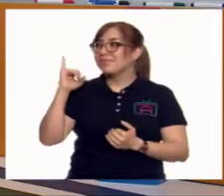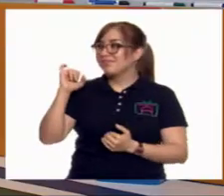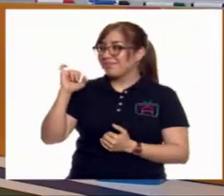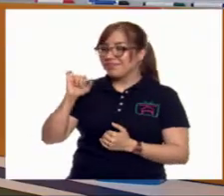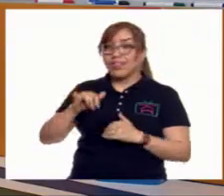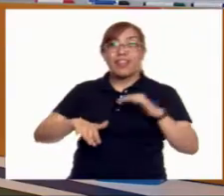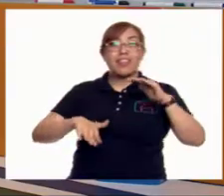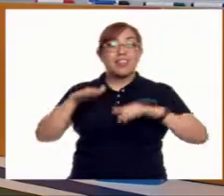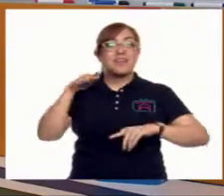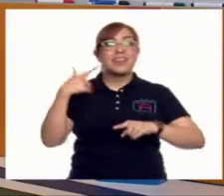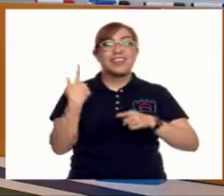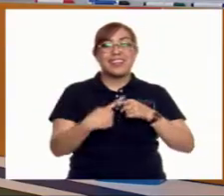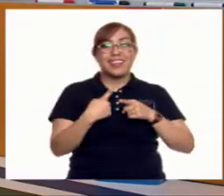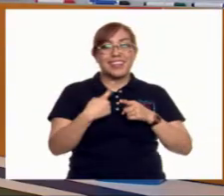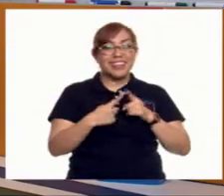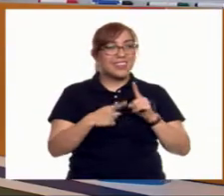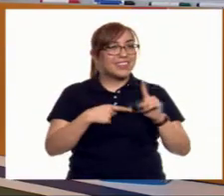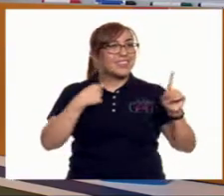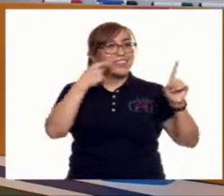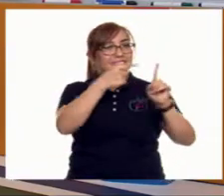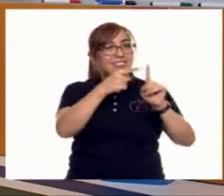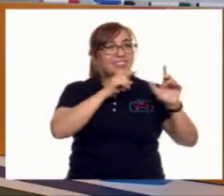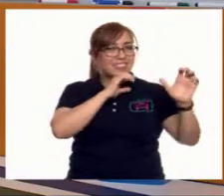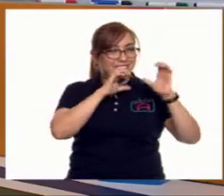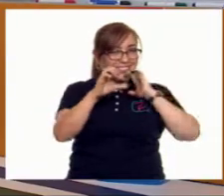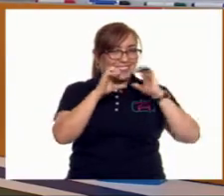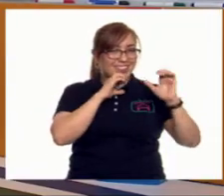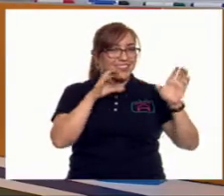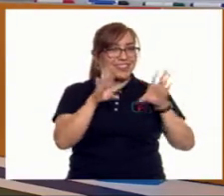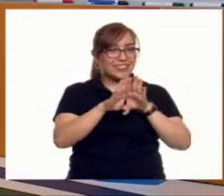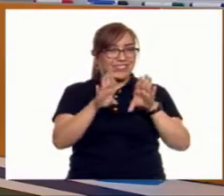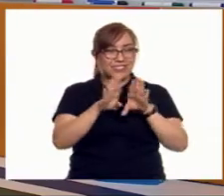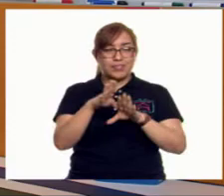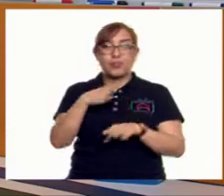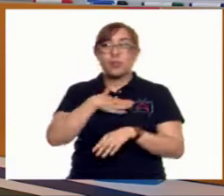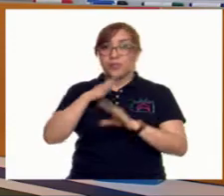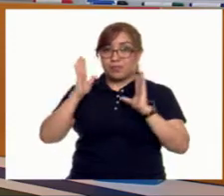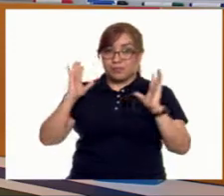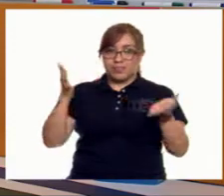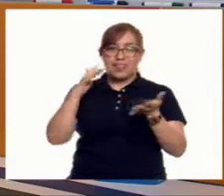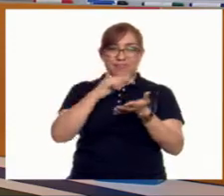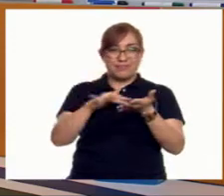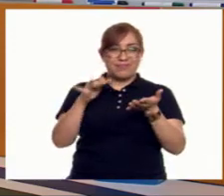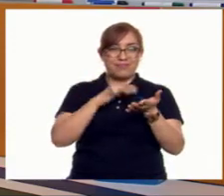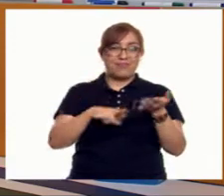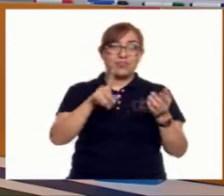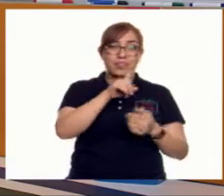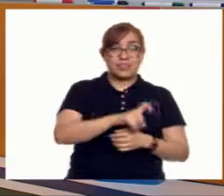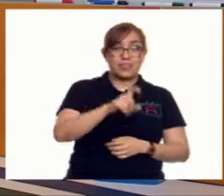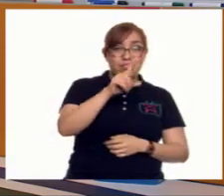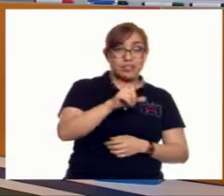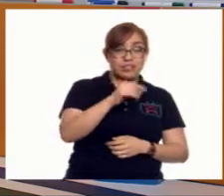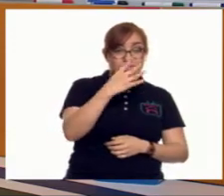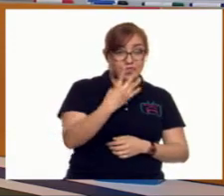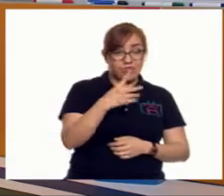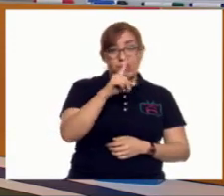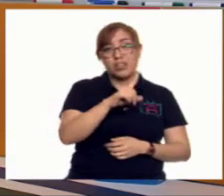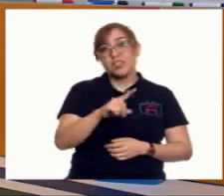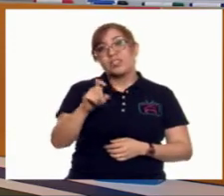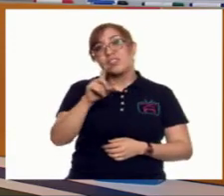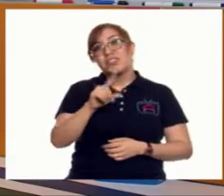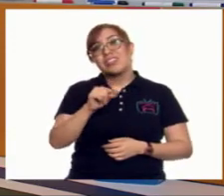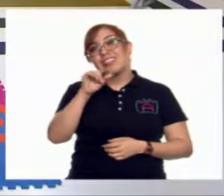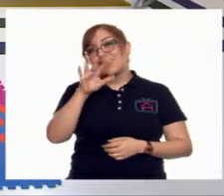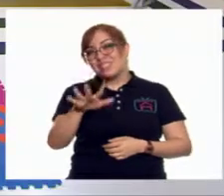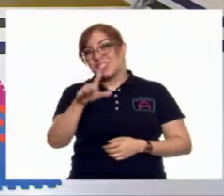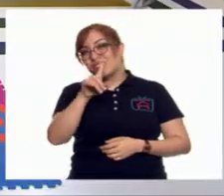utilizamos cierto vocabulario. Exactamente. ¿No? Bueno, nosotros leímos la página 174, 175 y